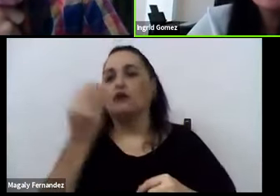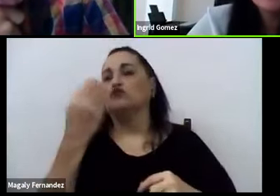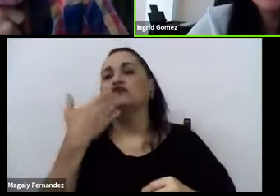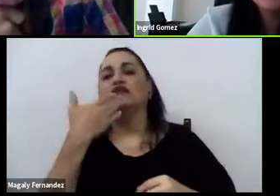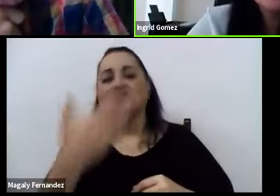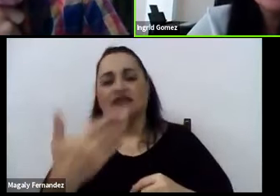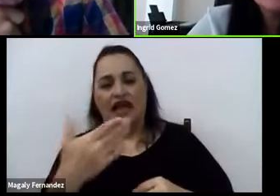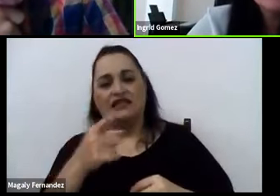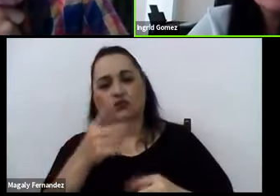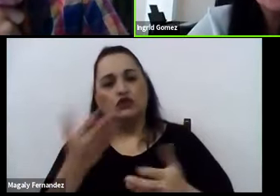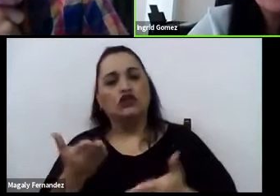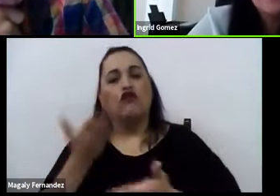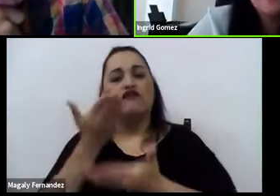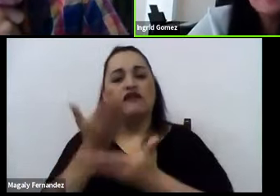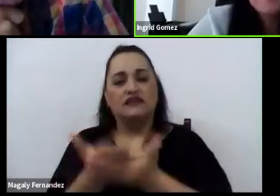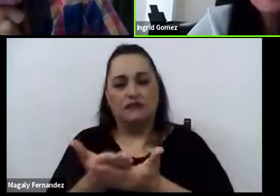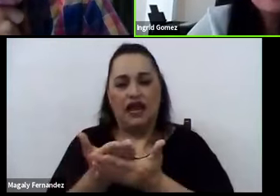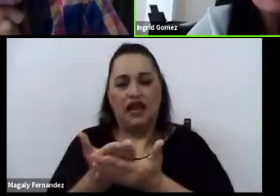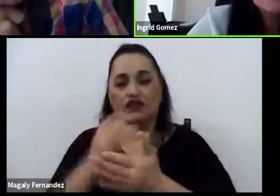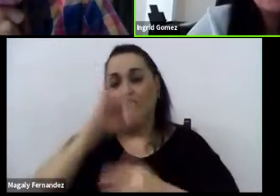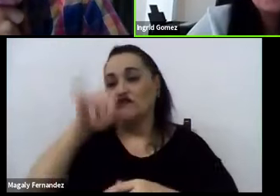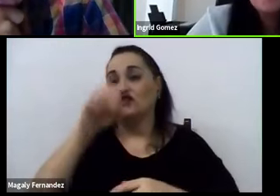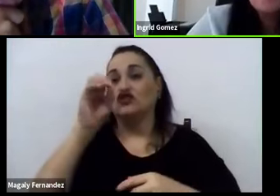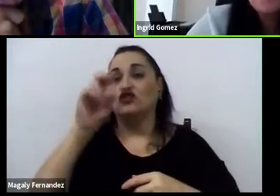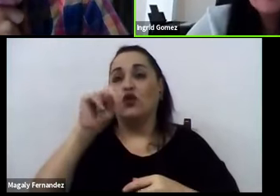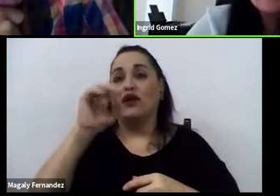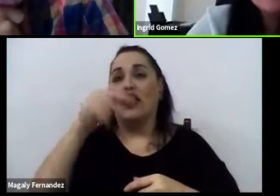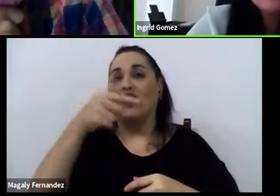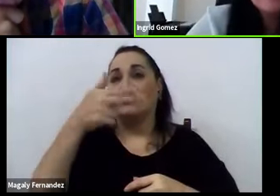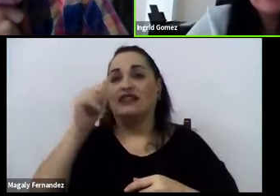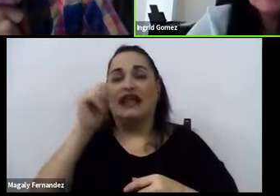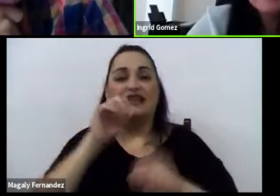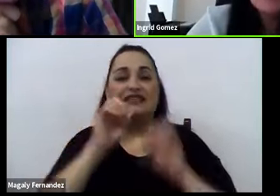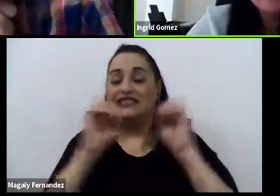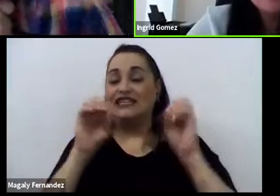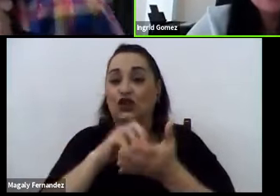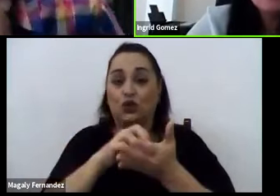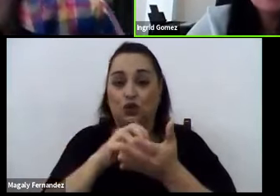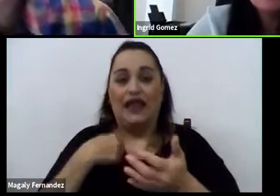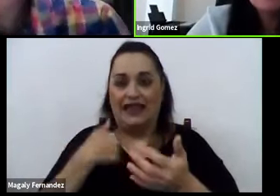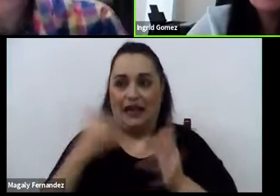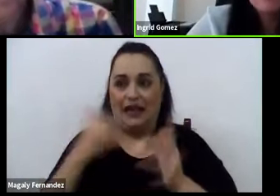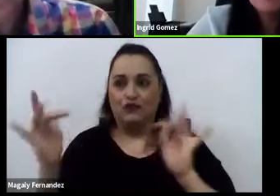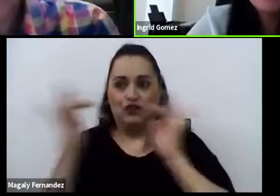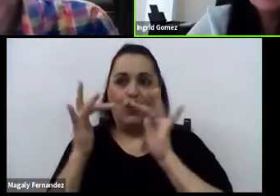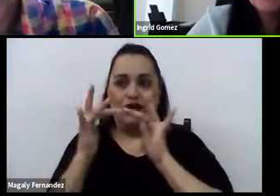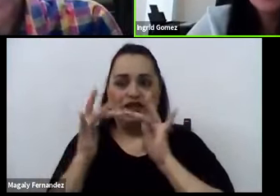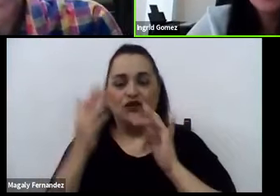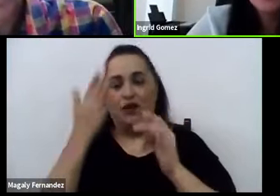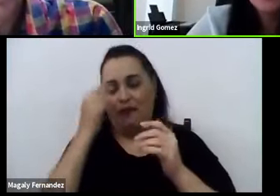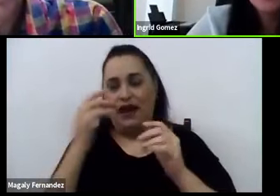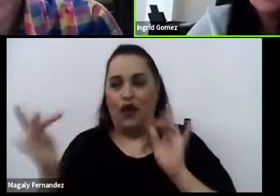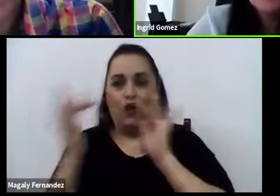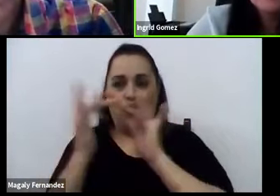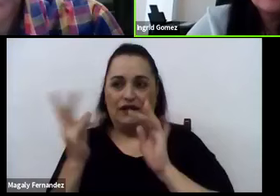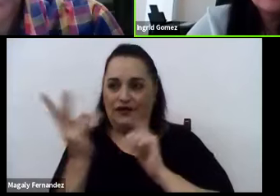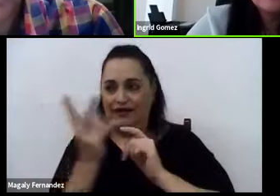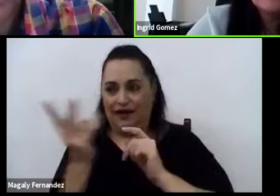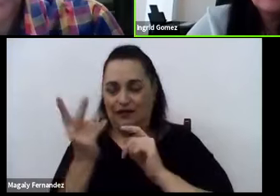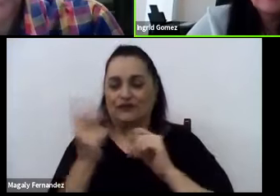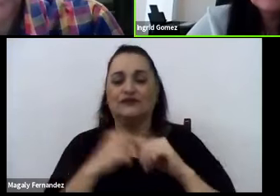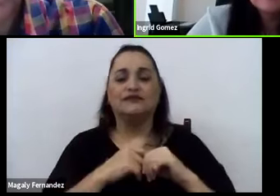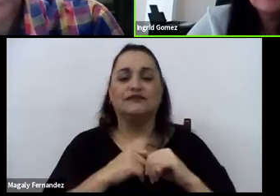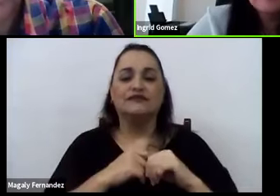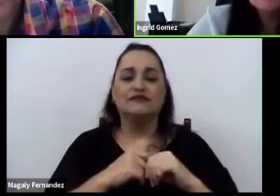ese ofrecimiento. Jonathan, sin duda, tendremos esa conexión para ponerlo en contacto